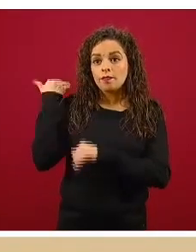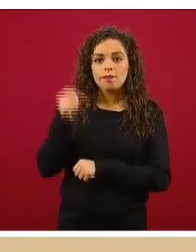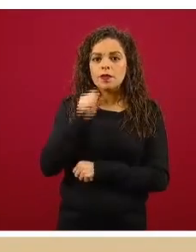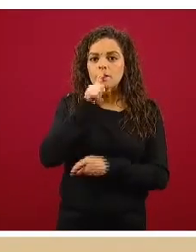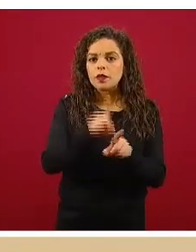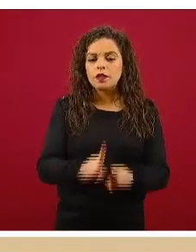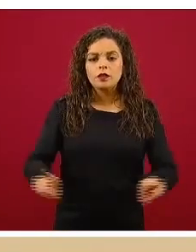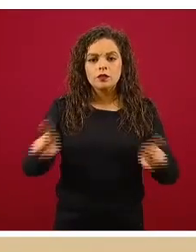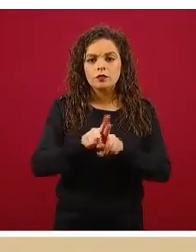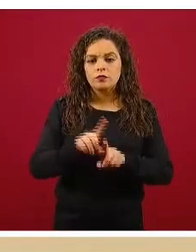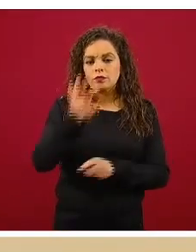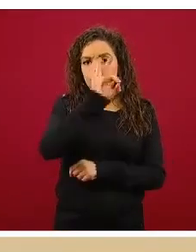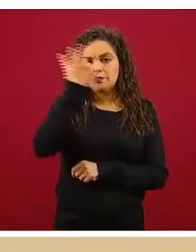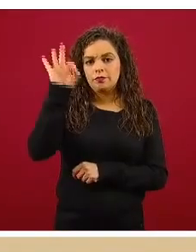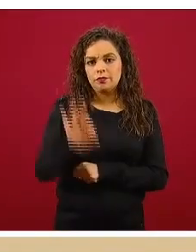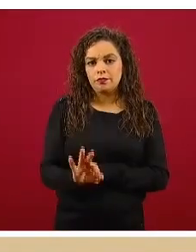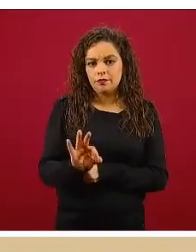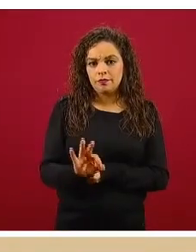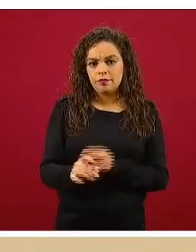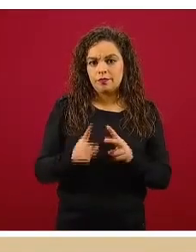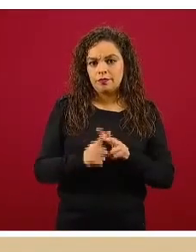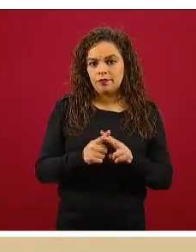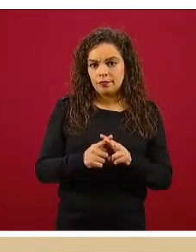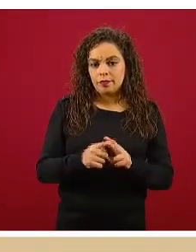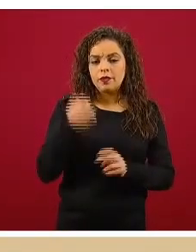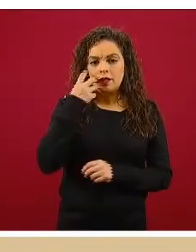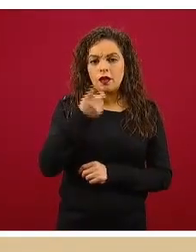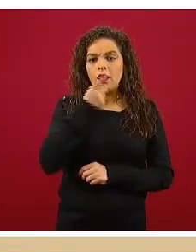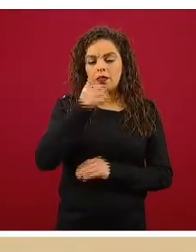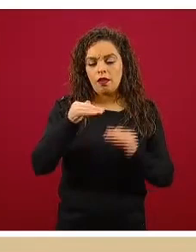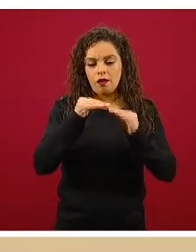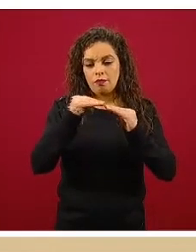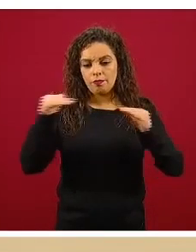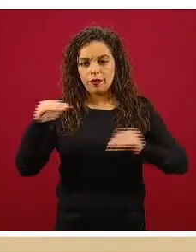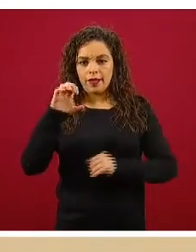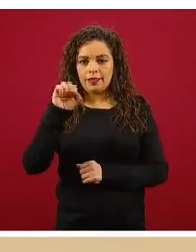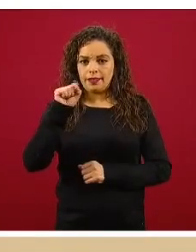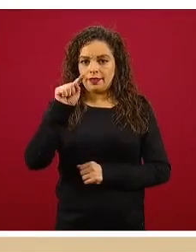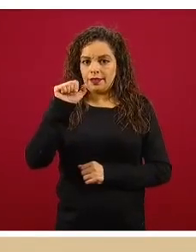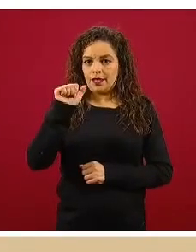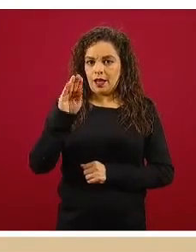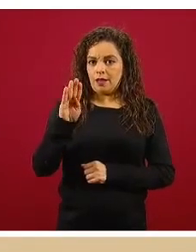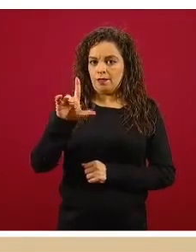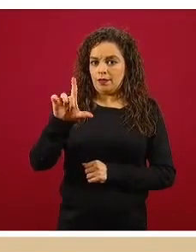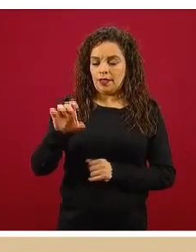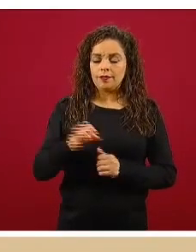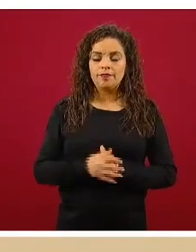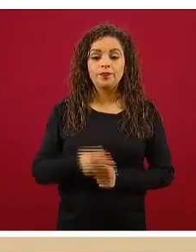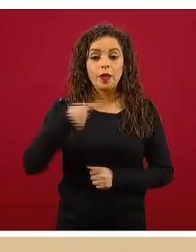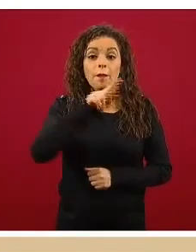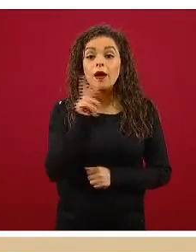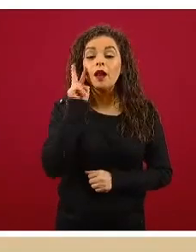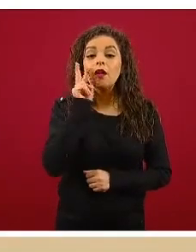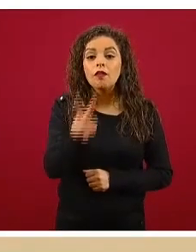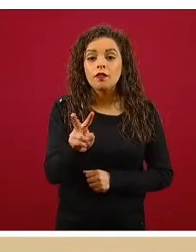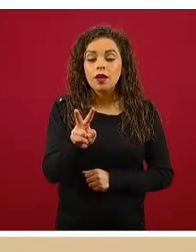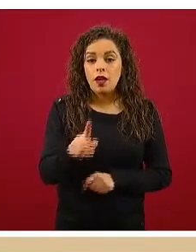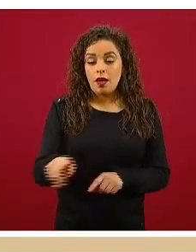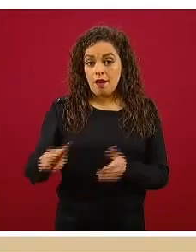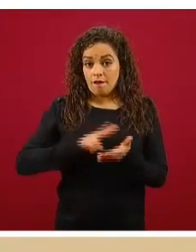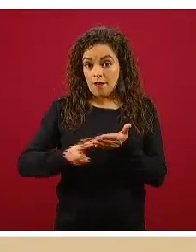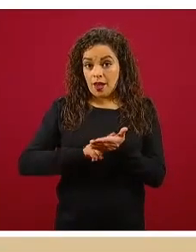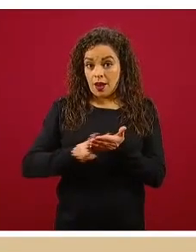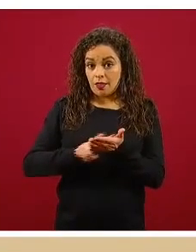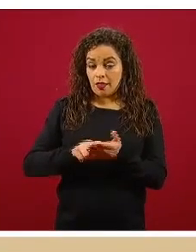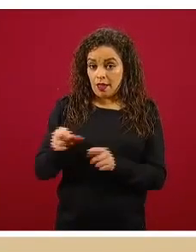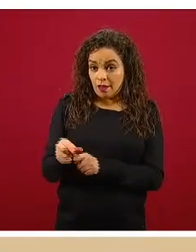de incidencia esta semana, hablamos de una estabilización. Y cuando vemos que la barra verde